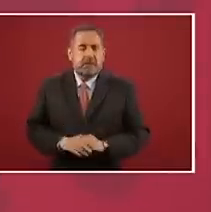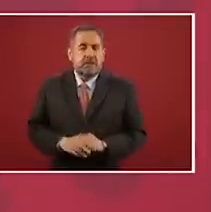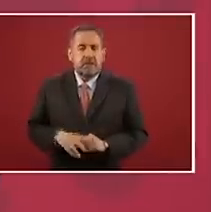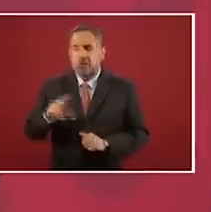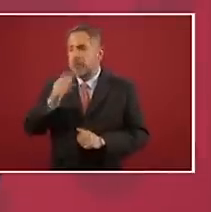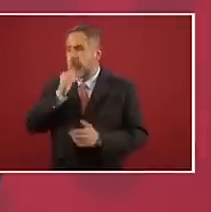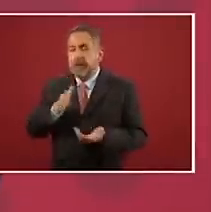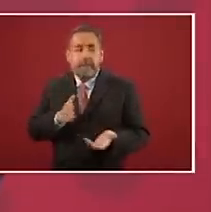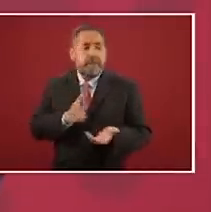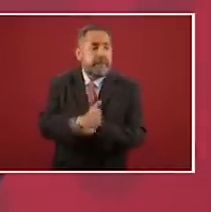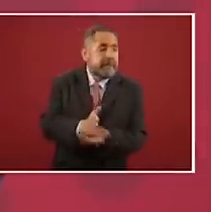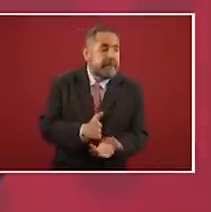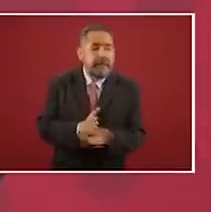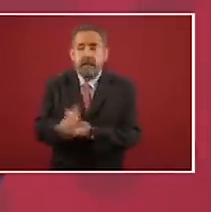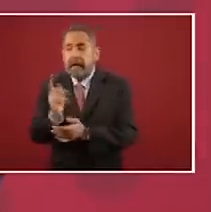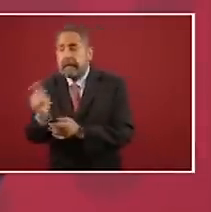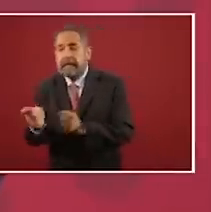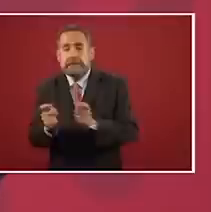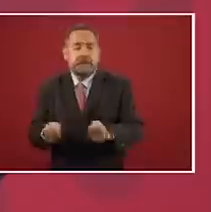intervenir.